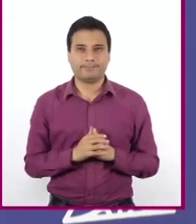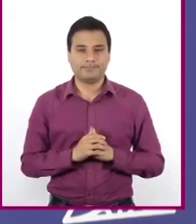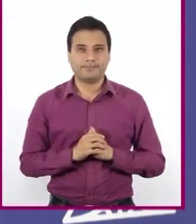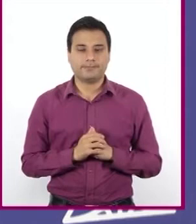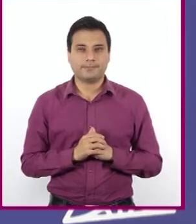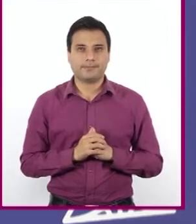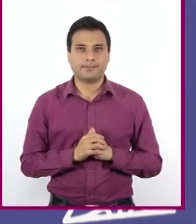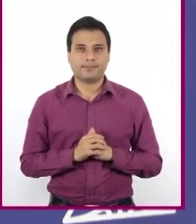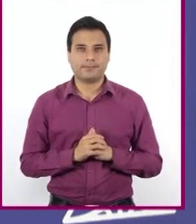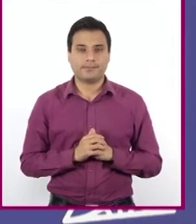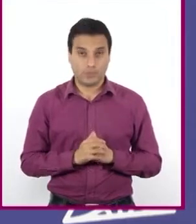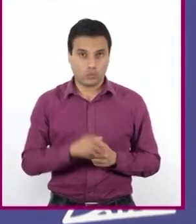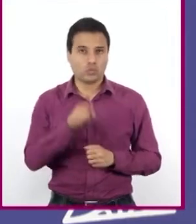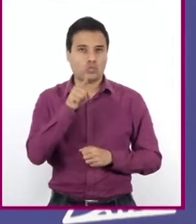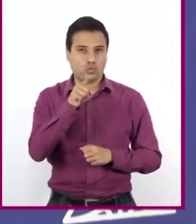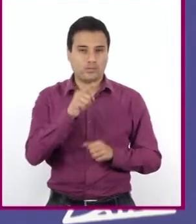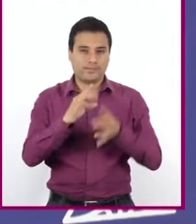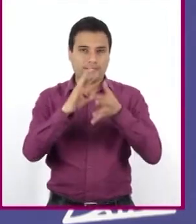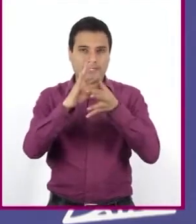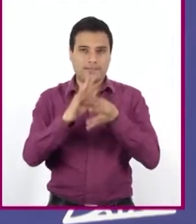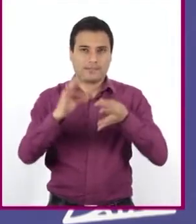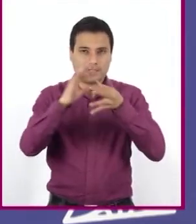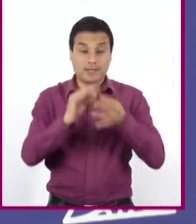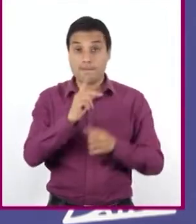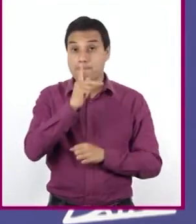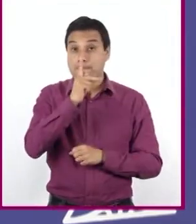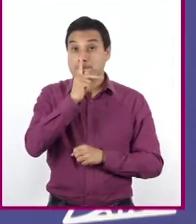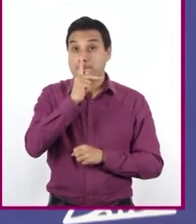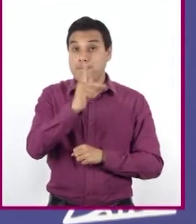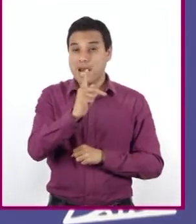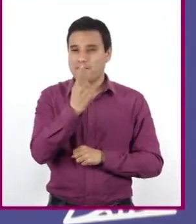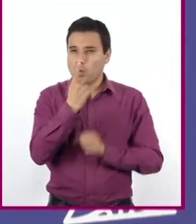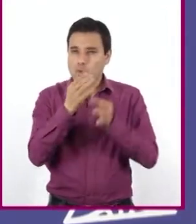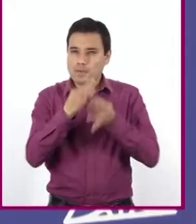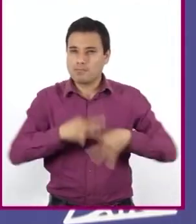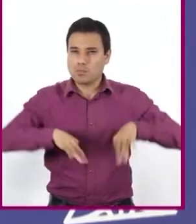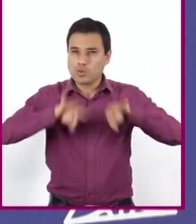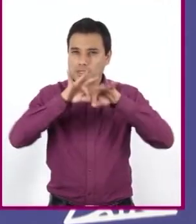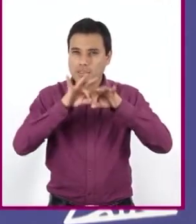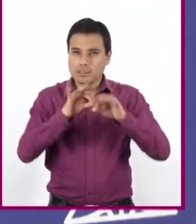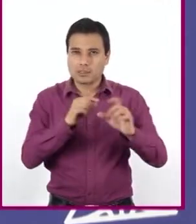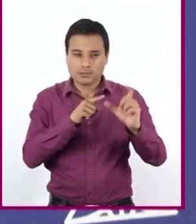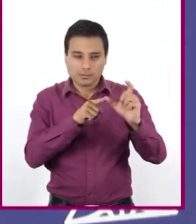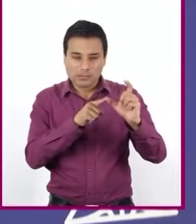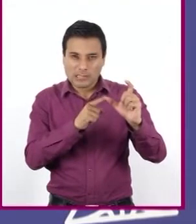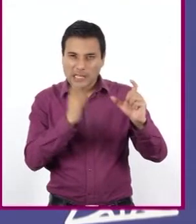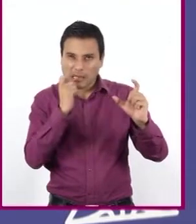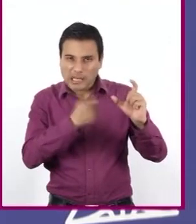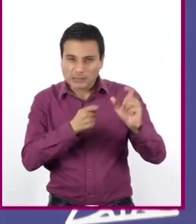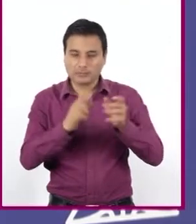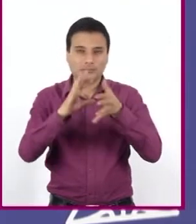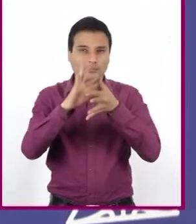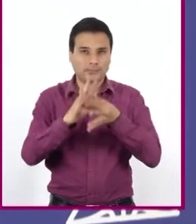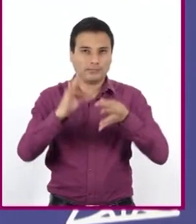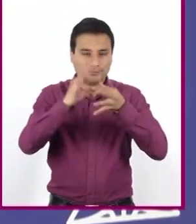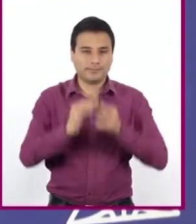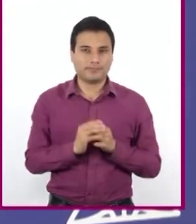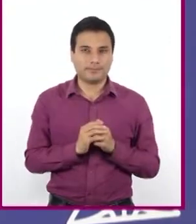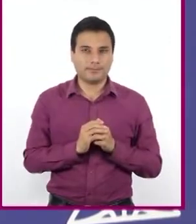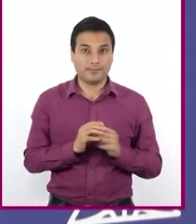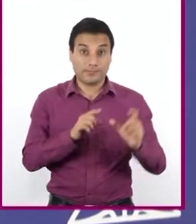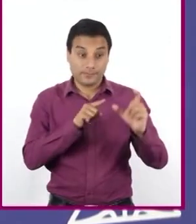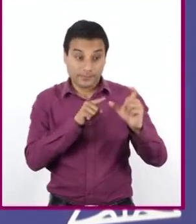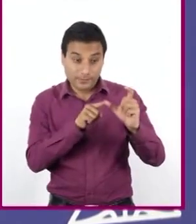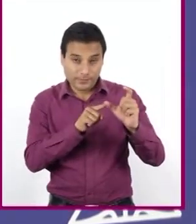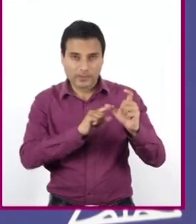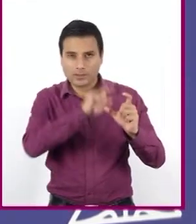Defina o conceptualice un término específico para la explicación. Que sea causal, donde